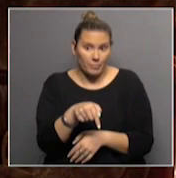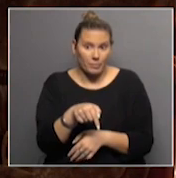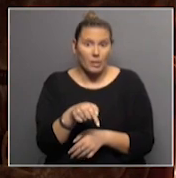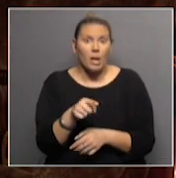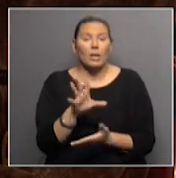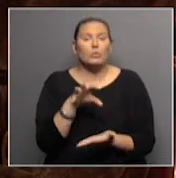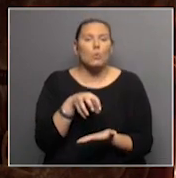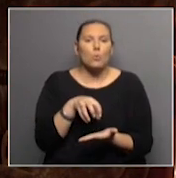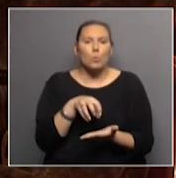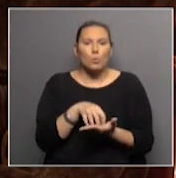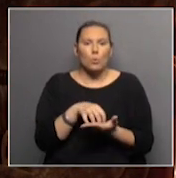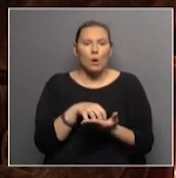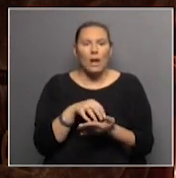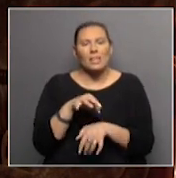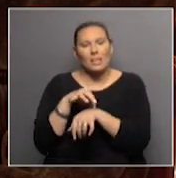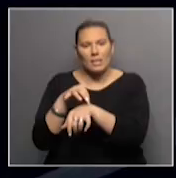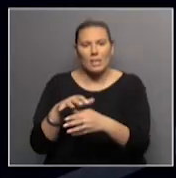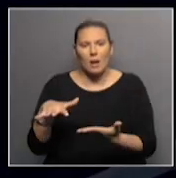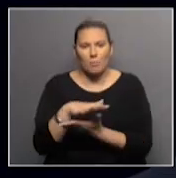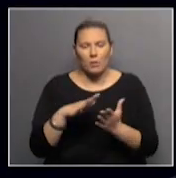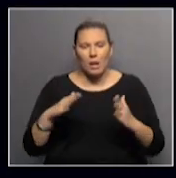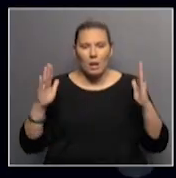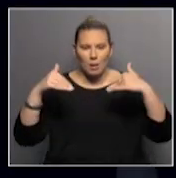los puntos de las recorridas por el Salvo.